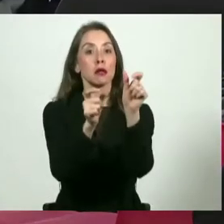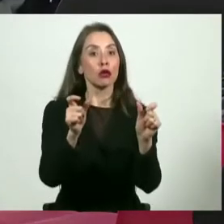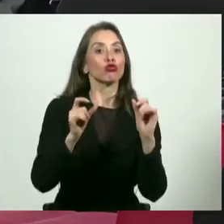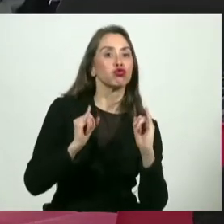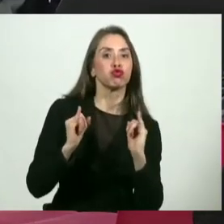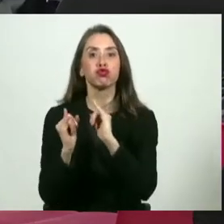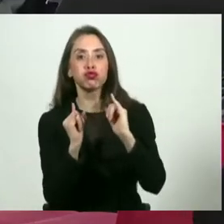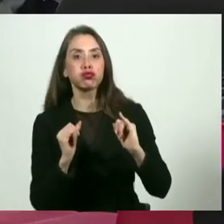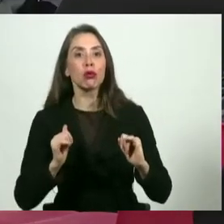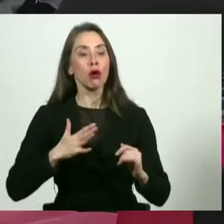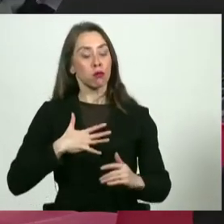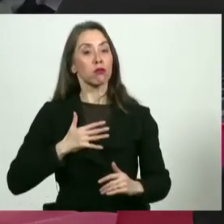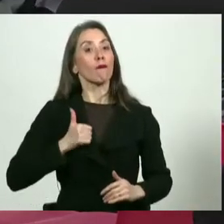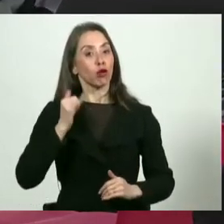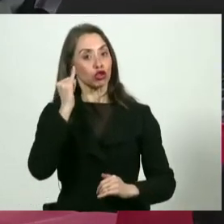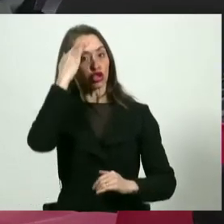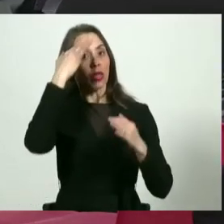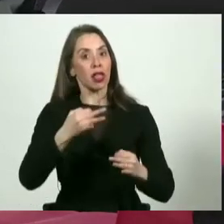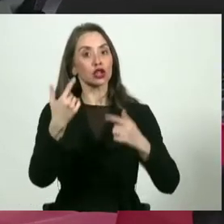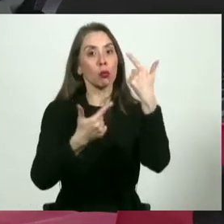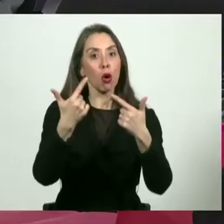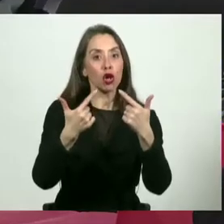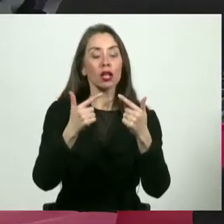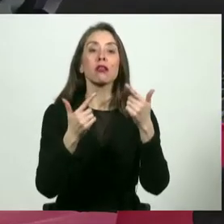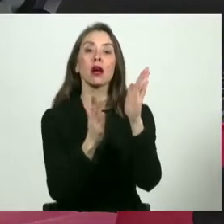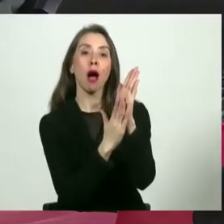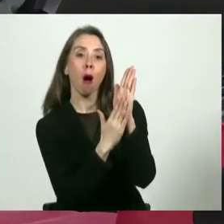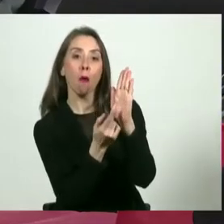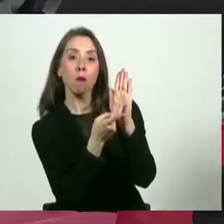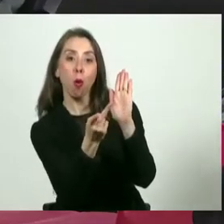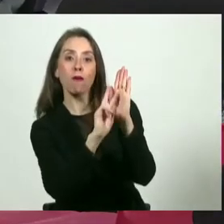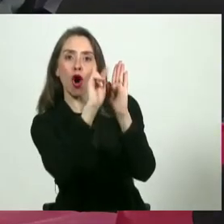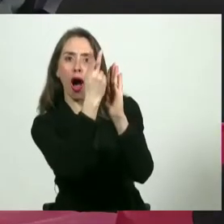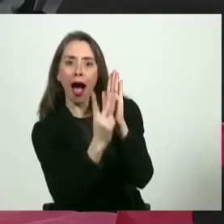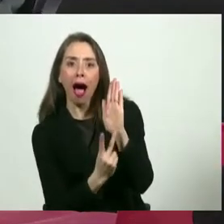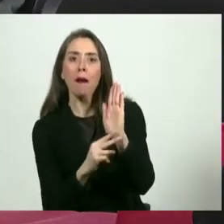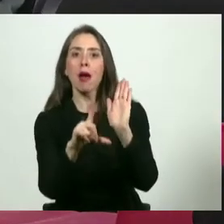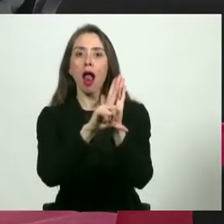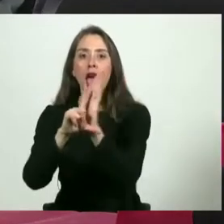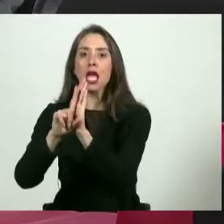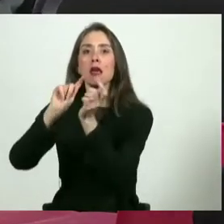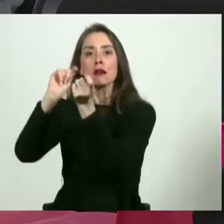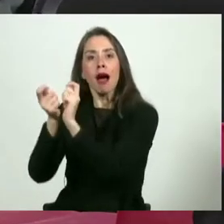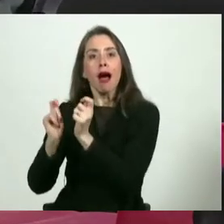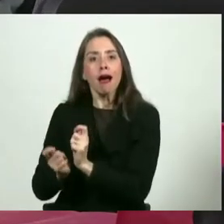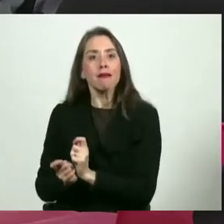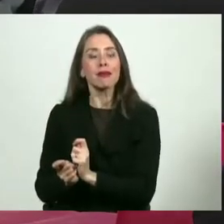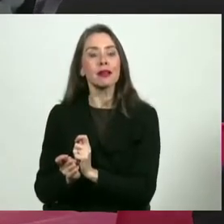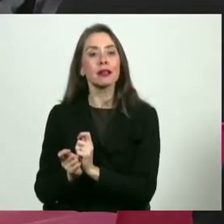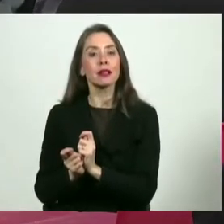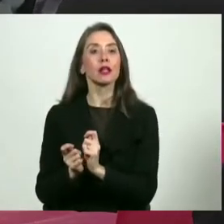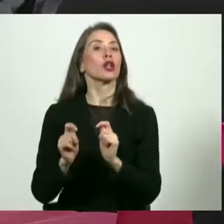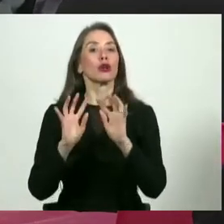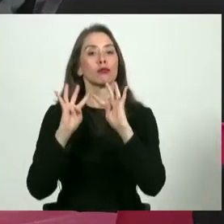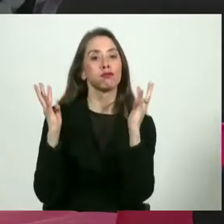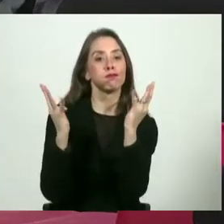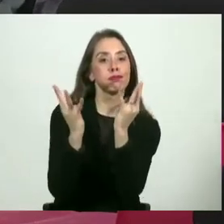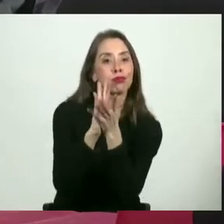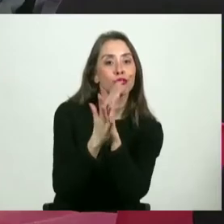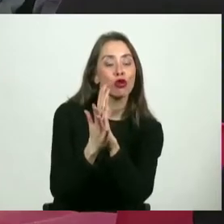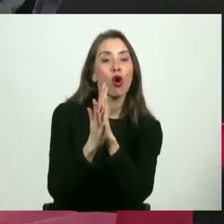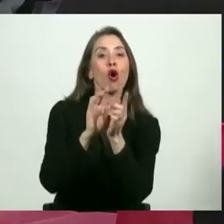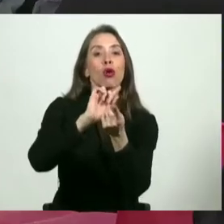generando voluntad política para poder ir cambiando las políticas públicas por una parte, por ir cambiando la legislación por otra, y para poder ir entre todos